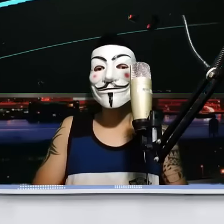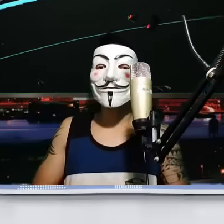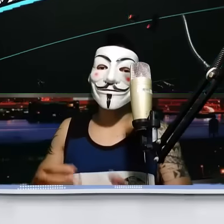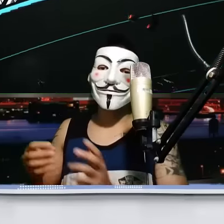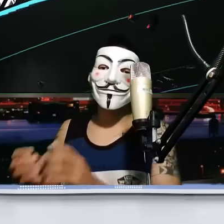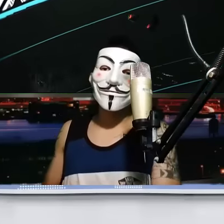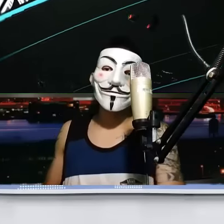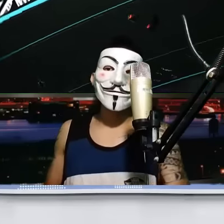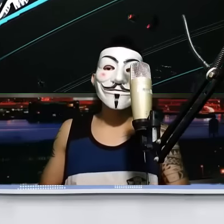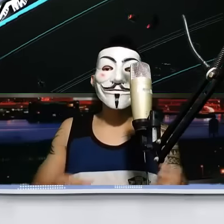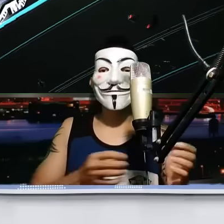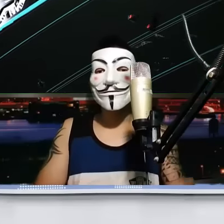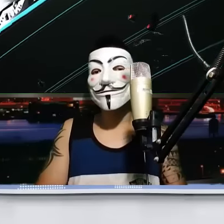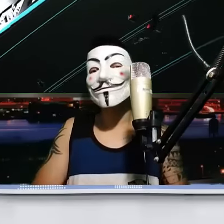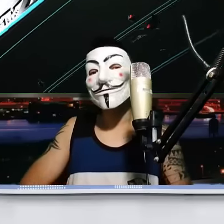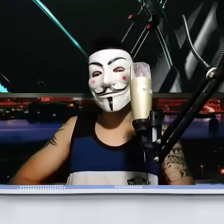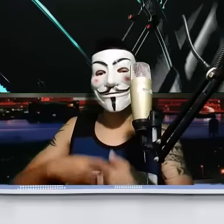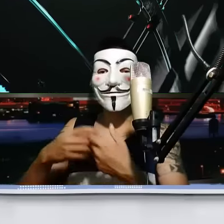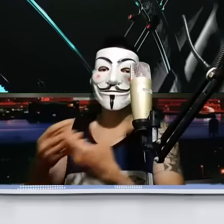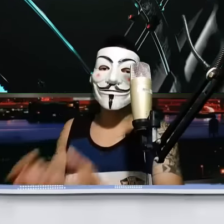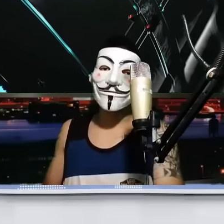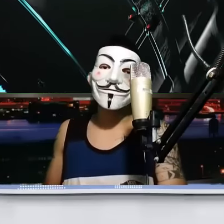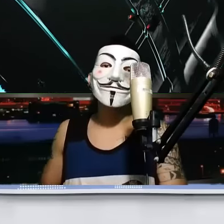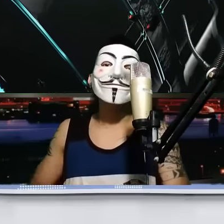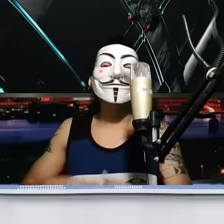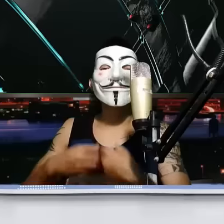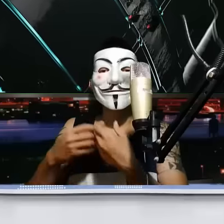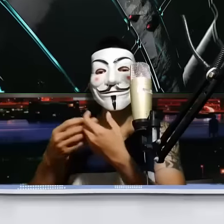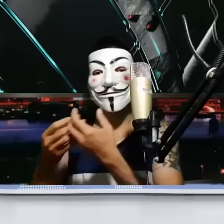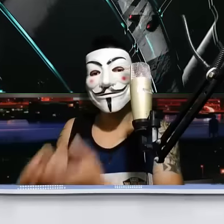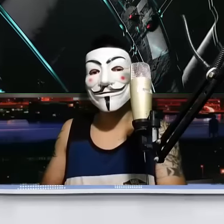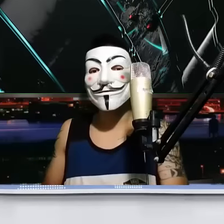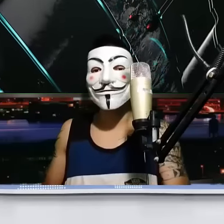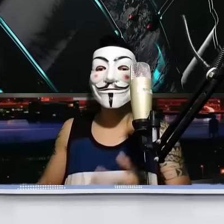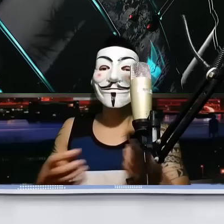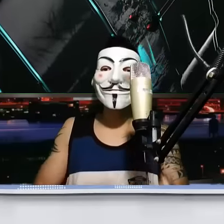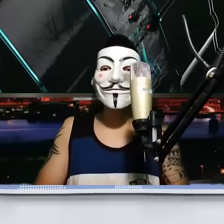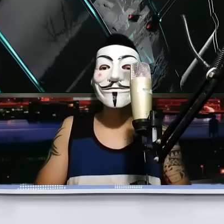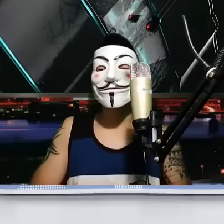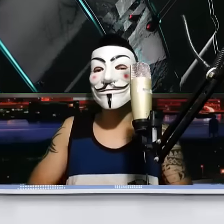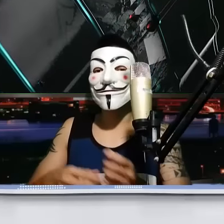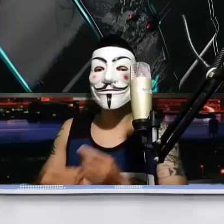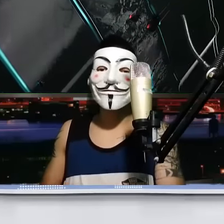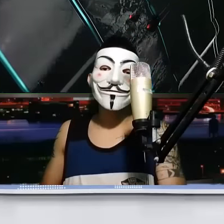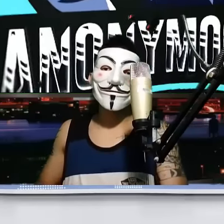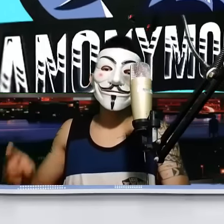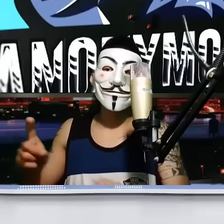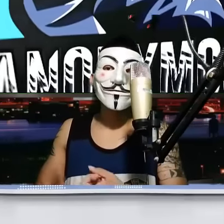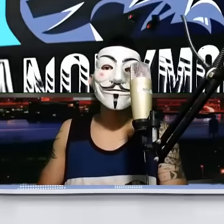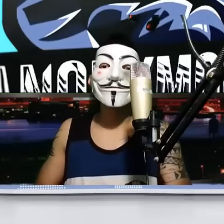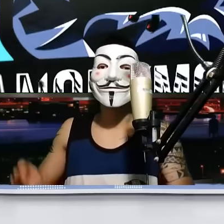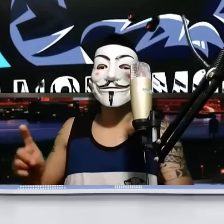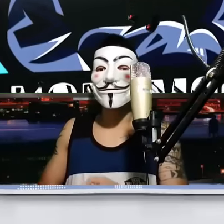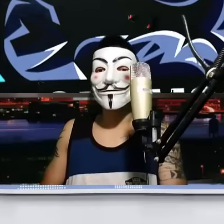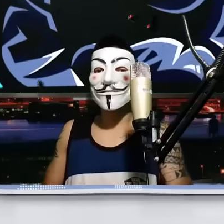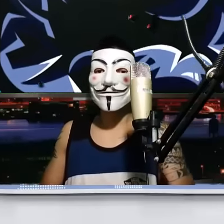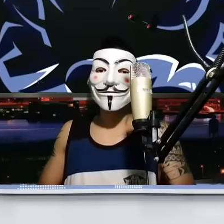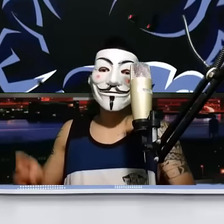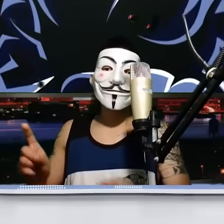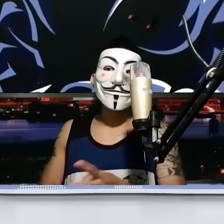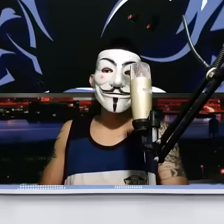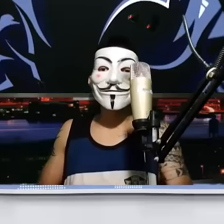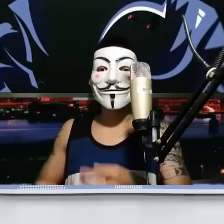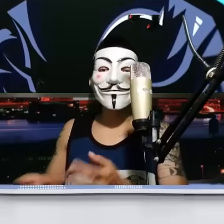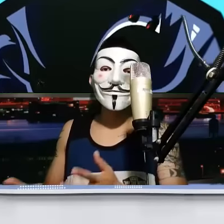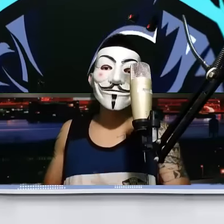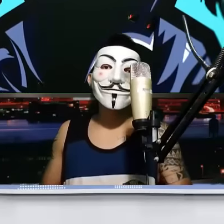Y ahora los diputados, o mejor dicho, las organizaciones les entregaron un montón de suministros, ya sea comida, ropa